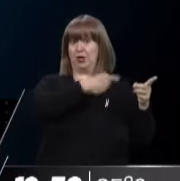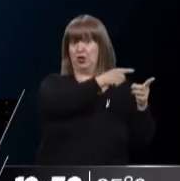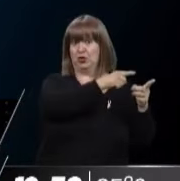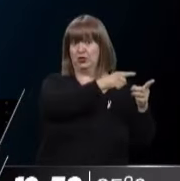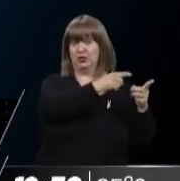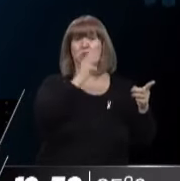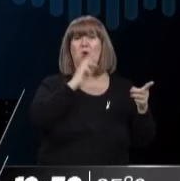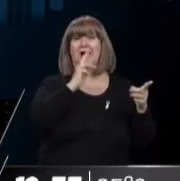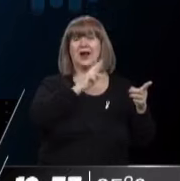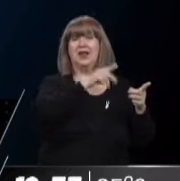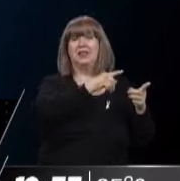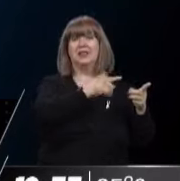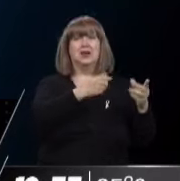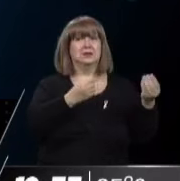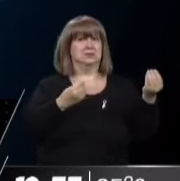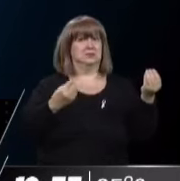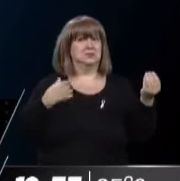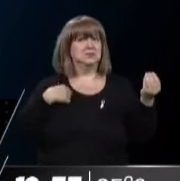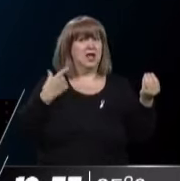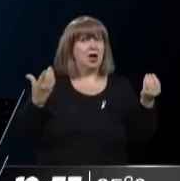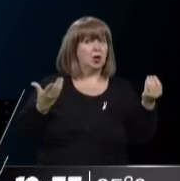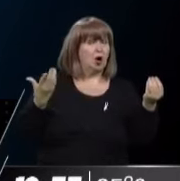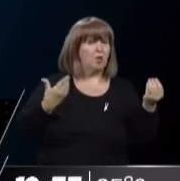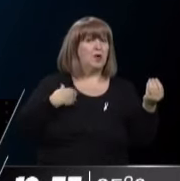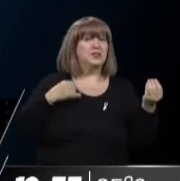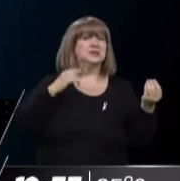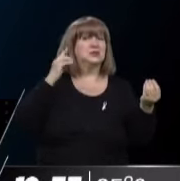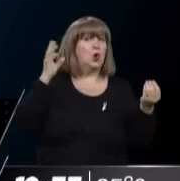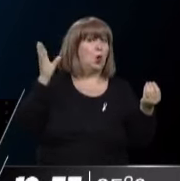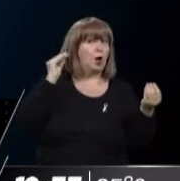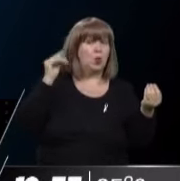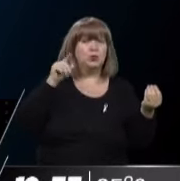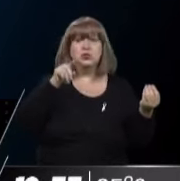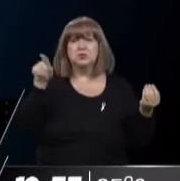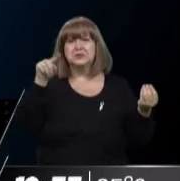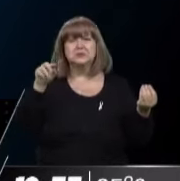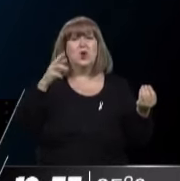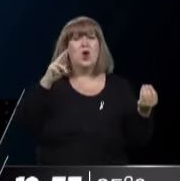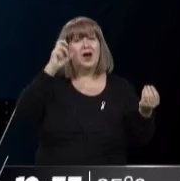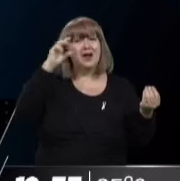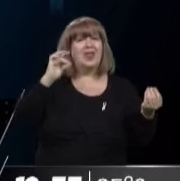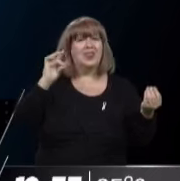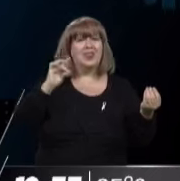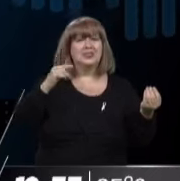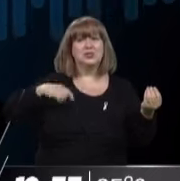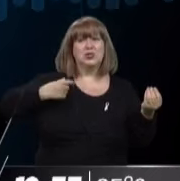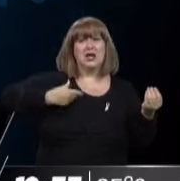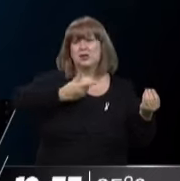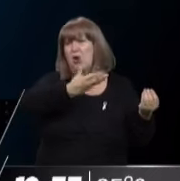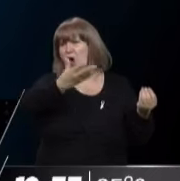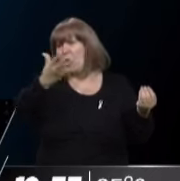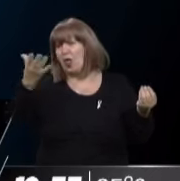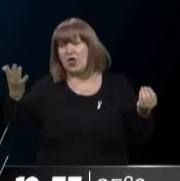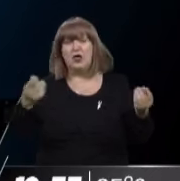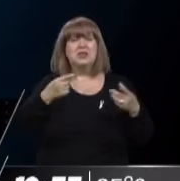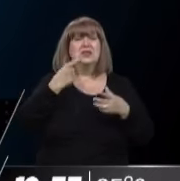por lo menos siente que sabe todo de comunicación y de política y siempre está dispuesta a dar lecciones sobre lo que hay que hacer en la comunicación y la política, cree que es